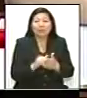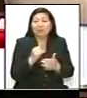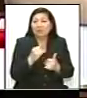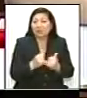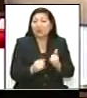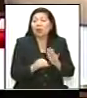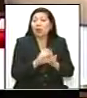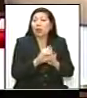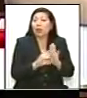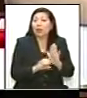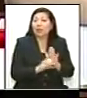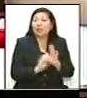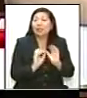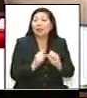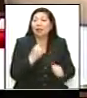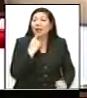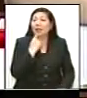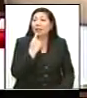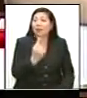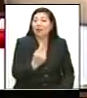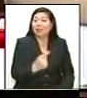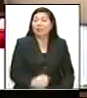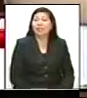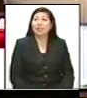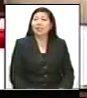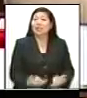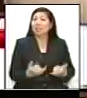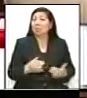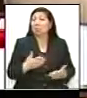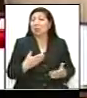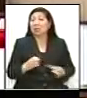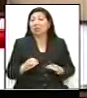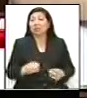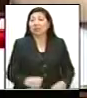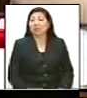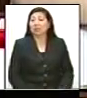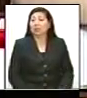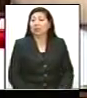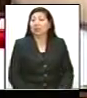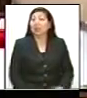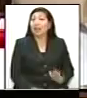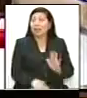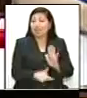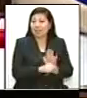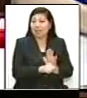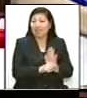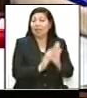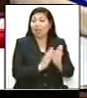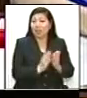que la Constitución le señala. Y eso solo puede hacerse mediante ley orgánica.